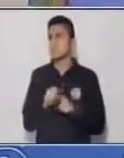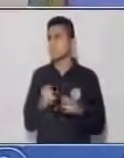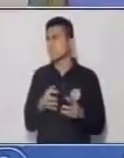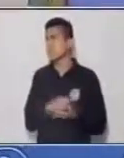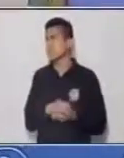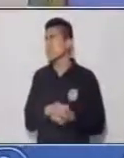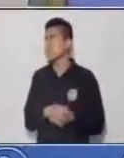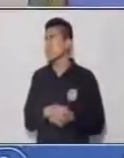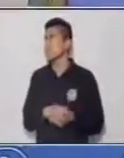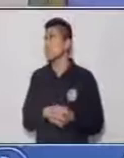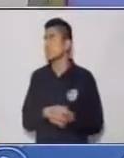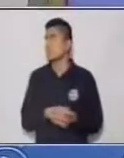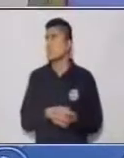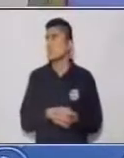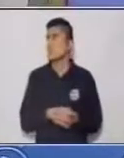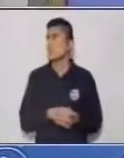continuación.